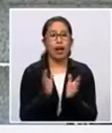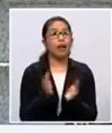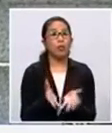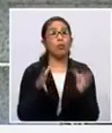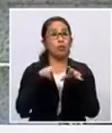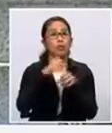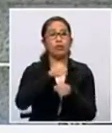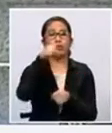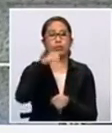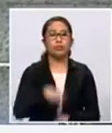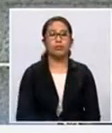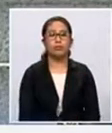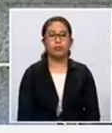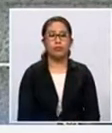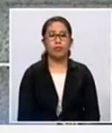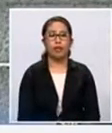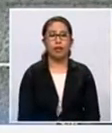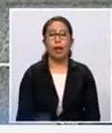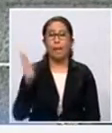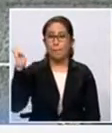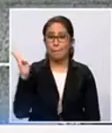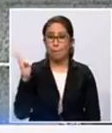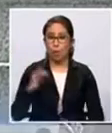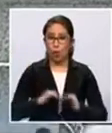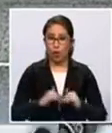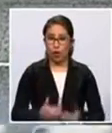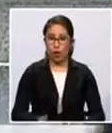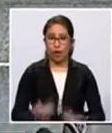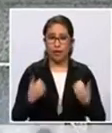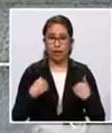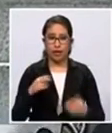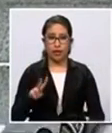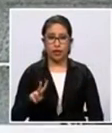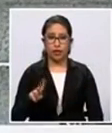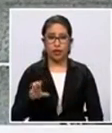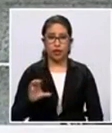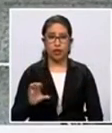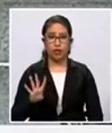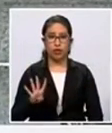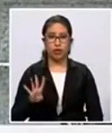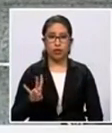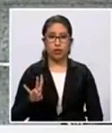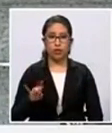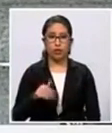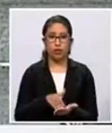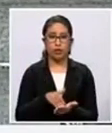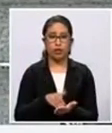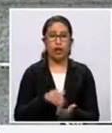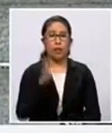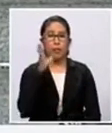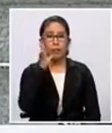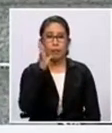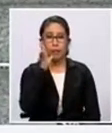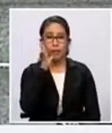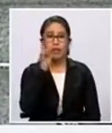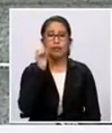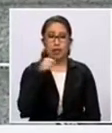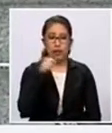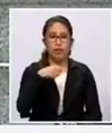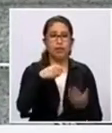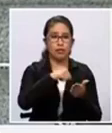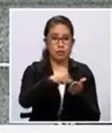familiar. El bono Juana Azurduy, tenemos 247 mil madres que han estado recibiendo